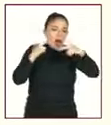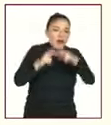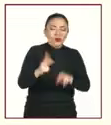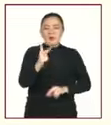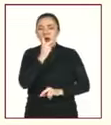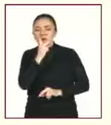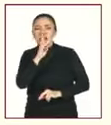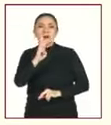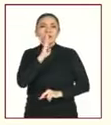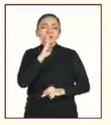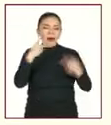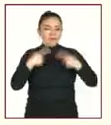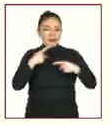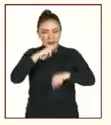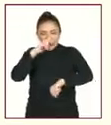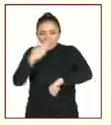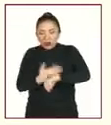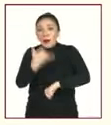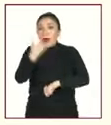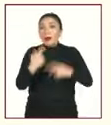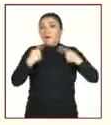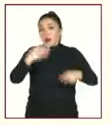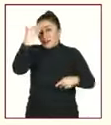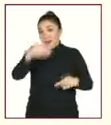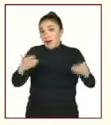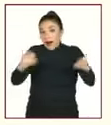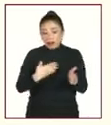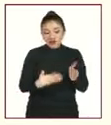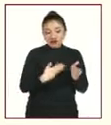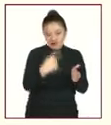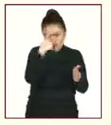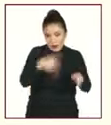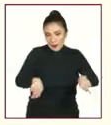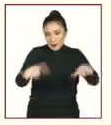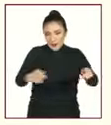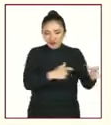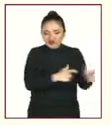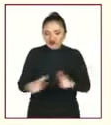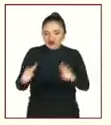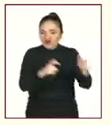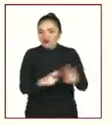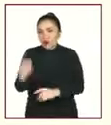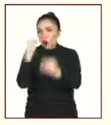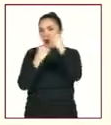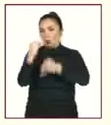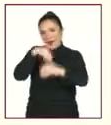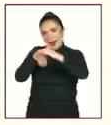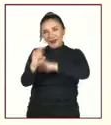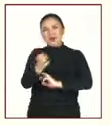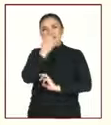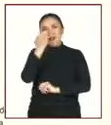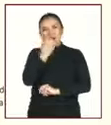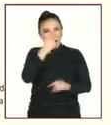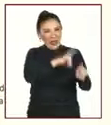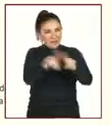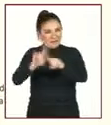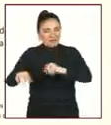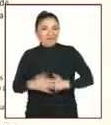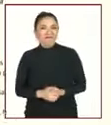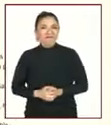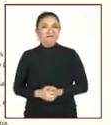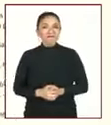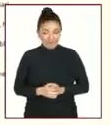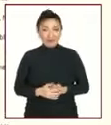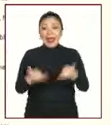padres, personas cuidadoras y a quienes se encargan de preparar, distribuir y vender alimentos en los planteles escolares.